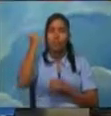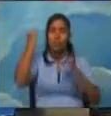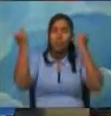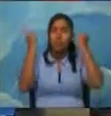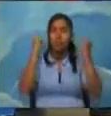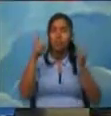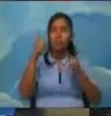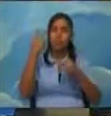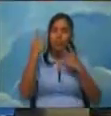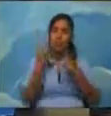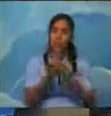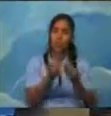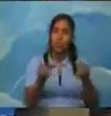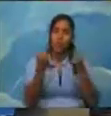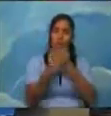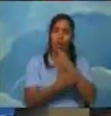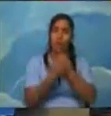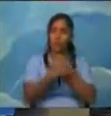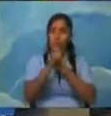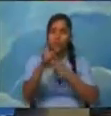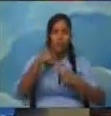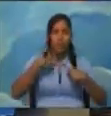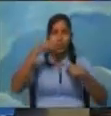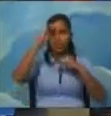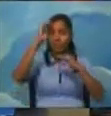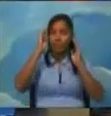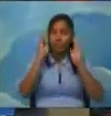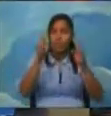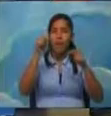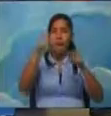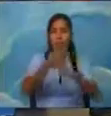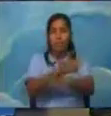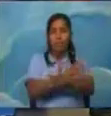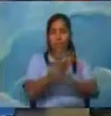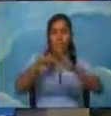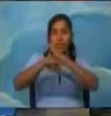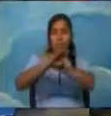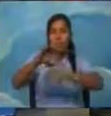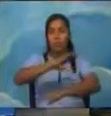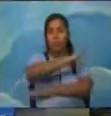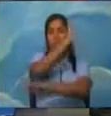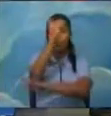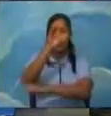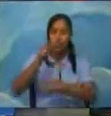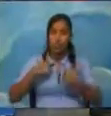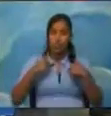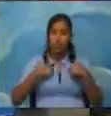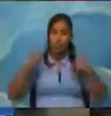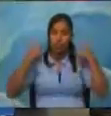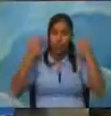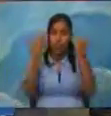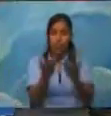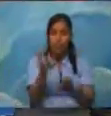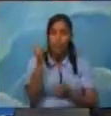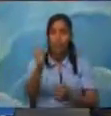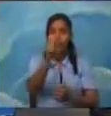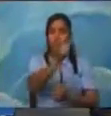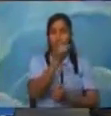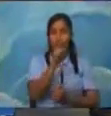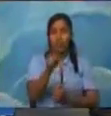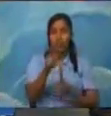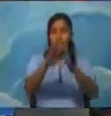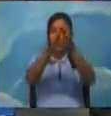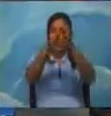la advertencia hoy antes de irme para el cielo. Yo les he dado a ustedes la palabra